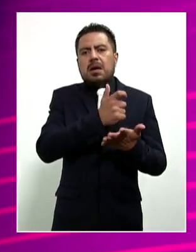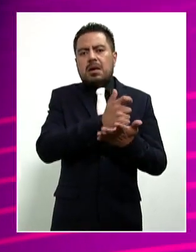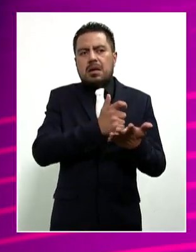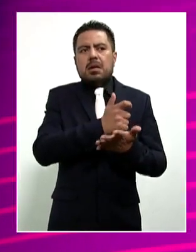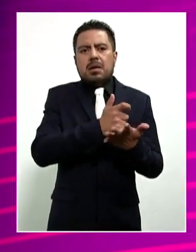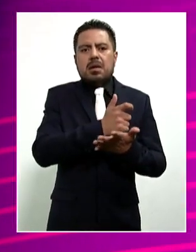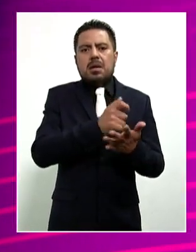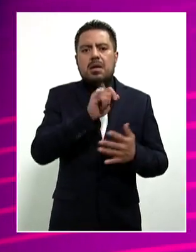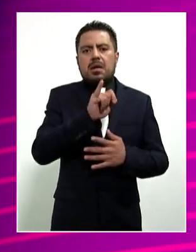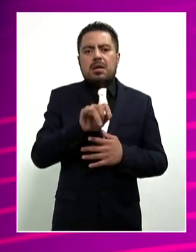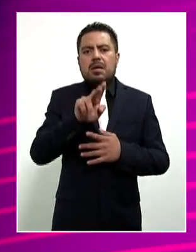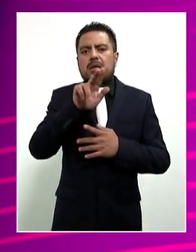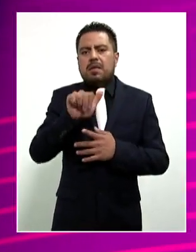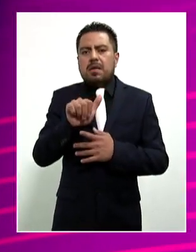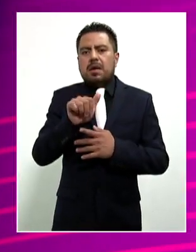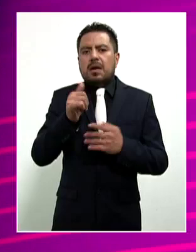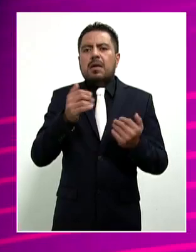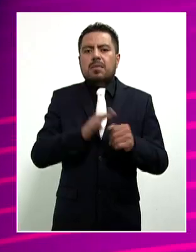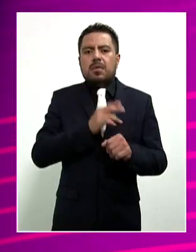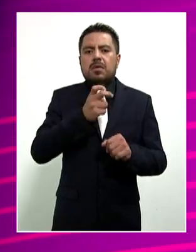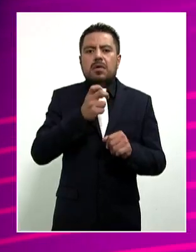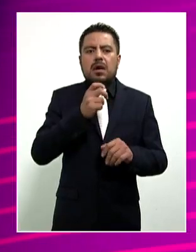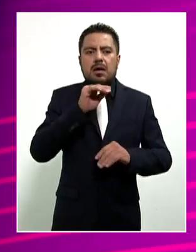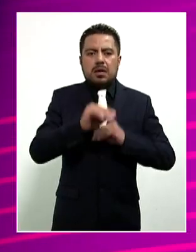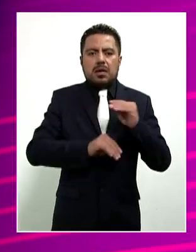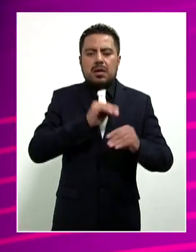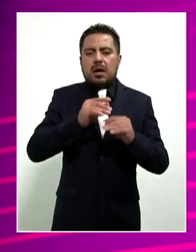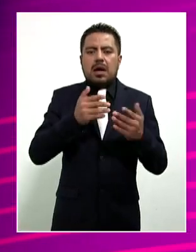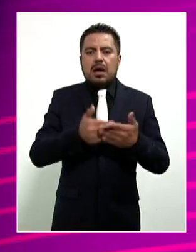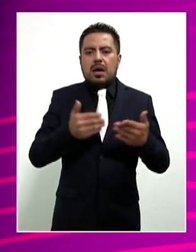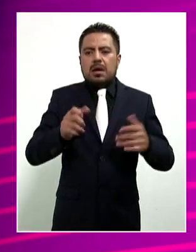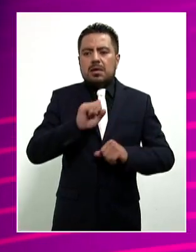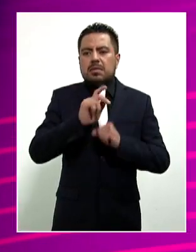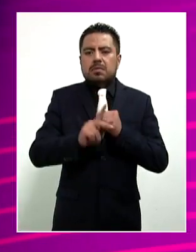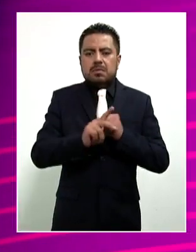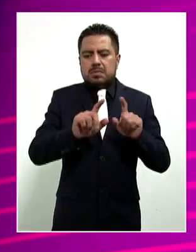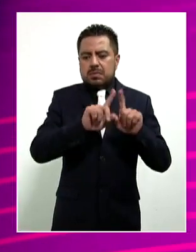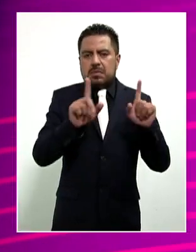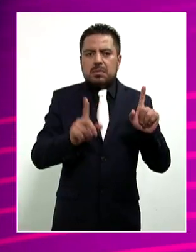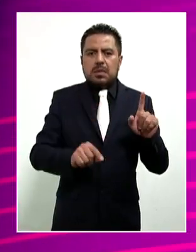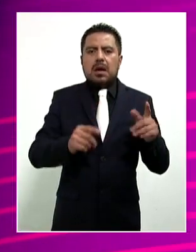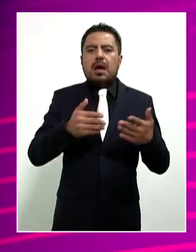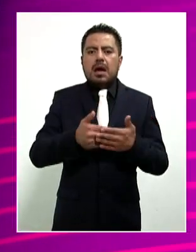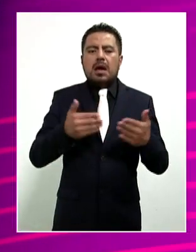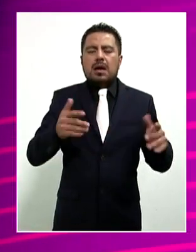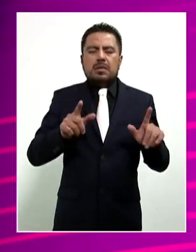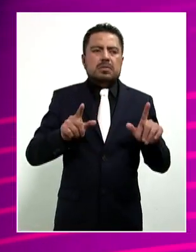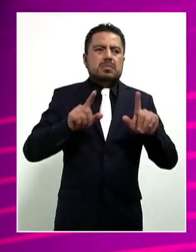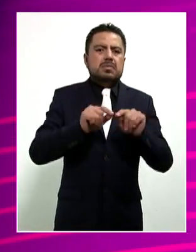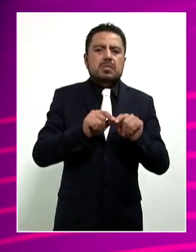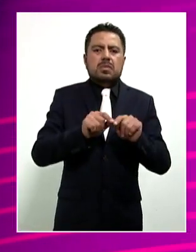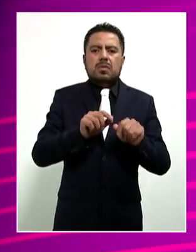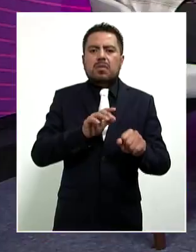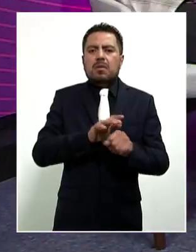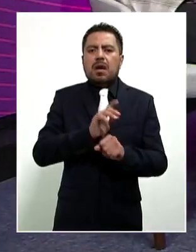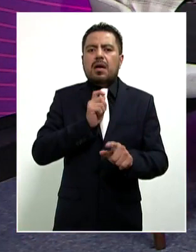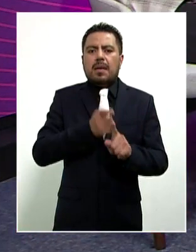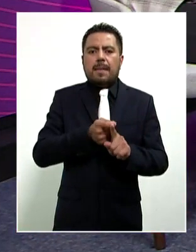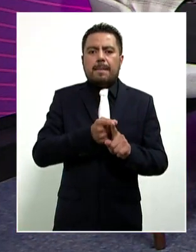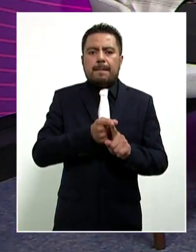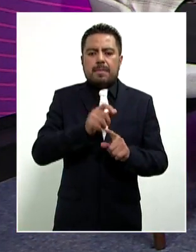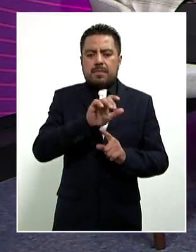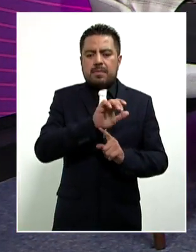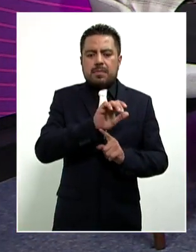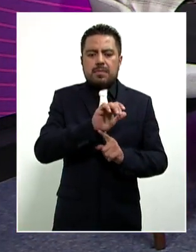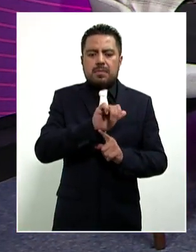ende también nuevamente están contribuyendo a los arcos del país. En el caso concreto del